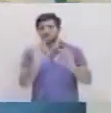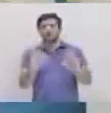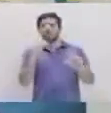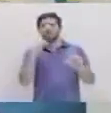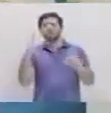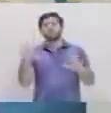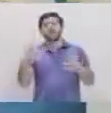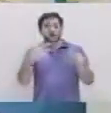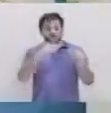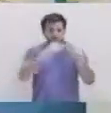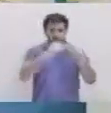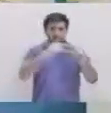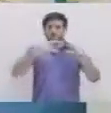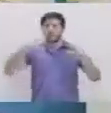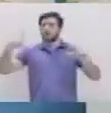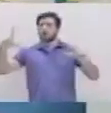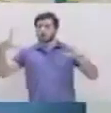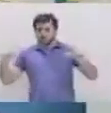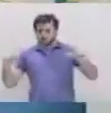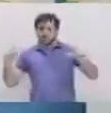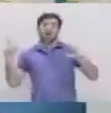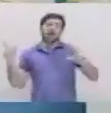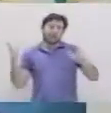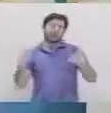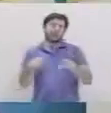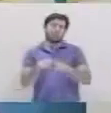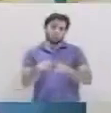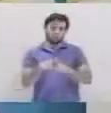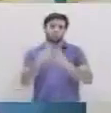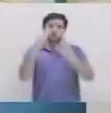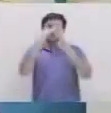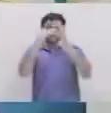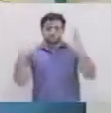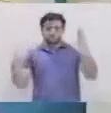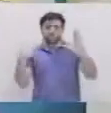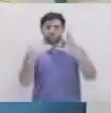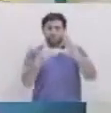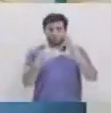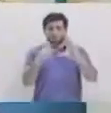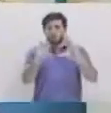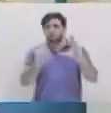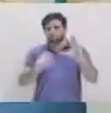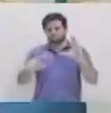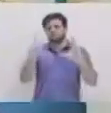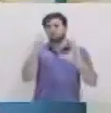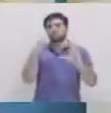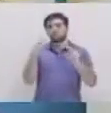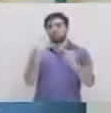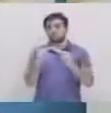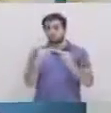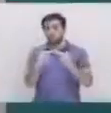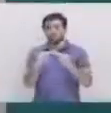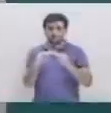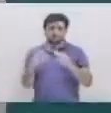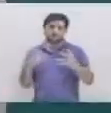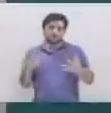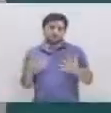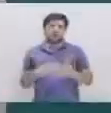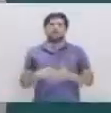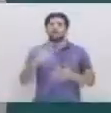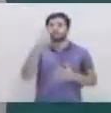este modelo de rampa? Exactamente un triángulo rectángulo. El triángulo rectángulo tenemos aquí 90